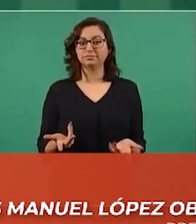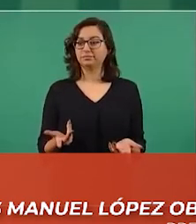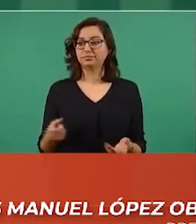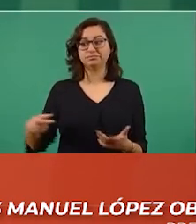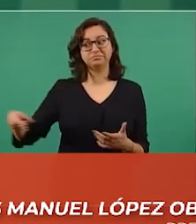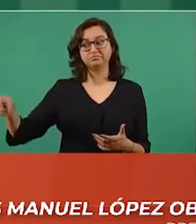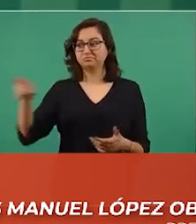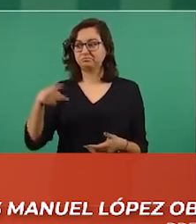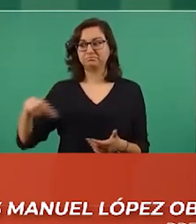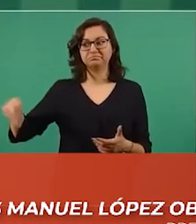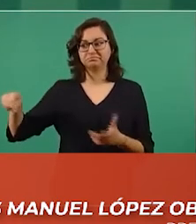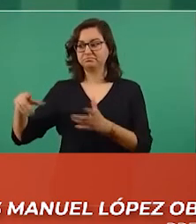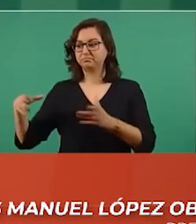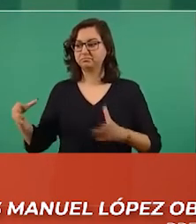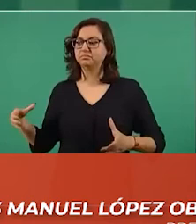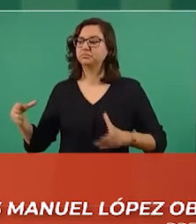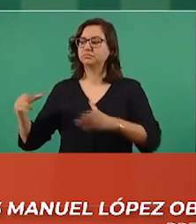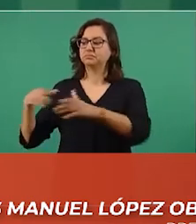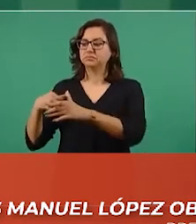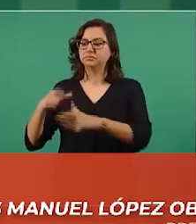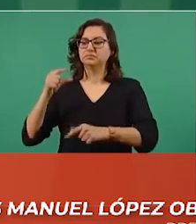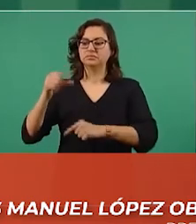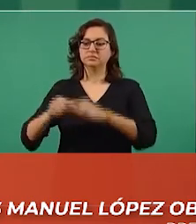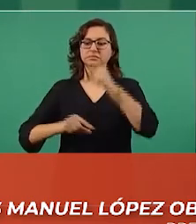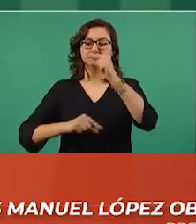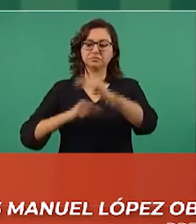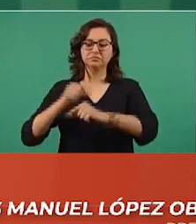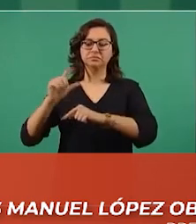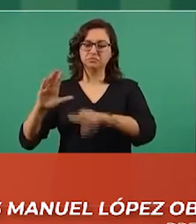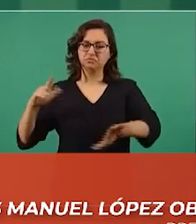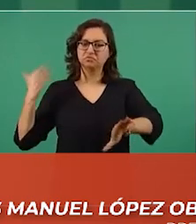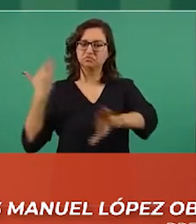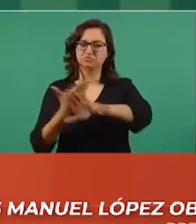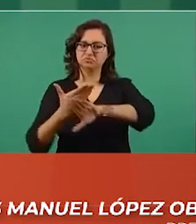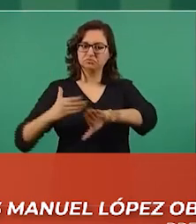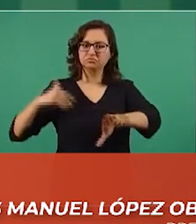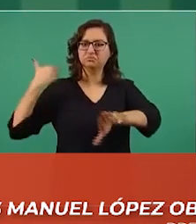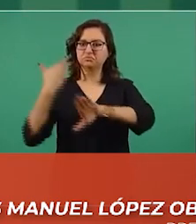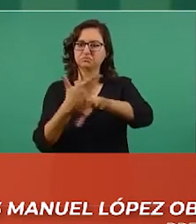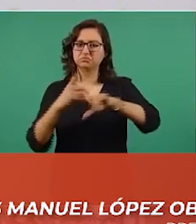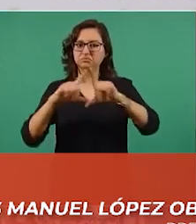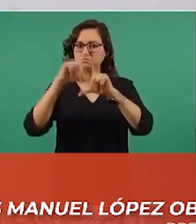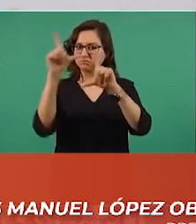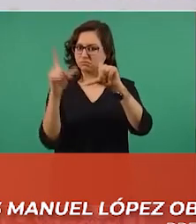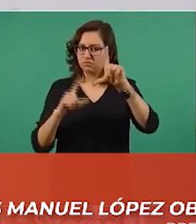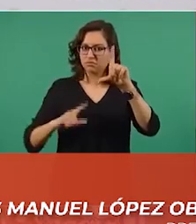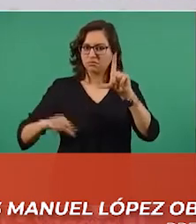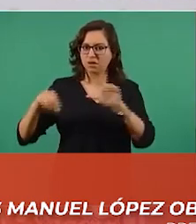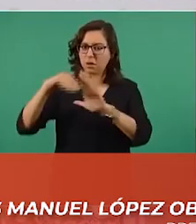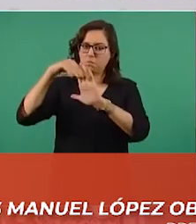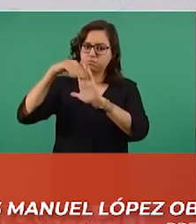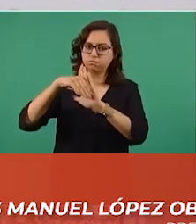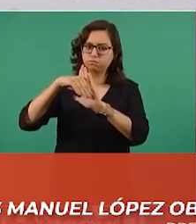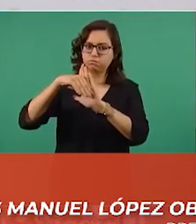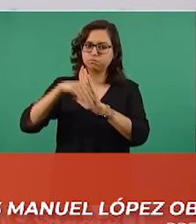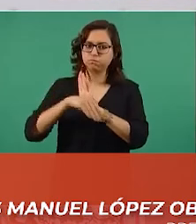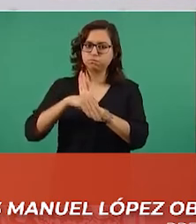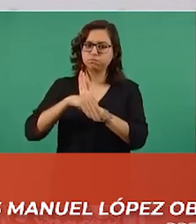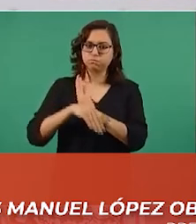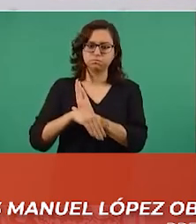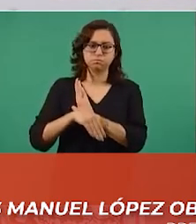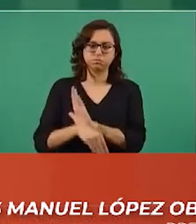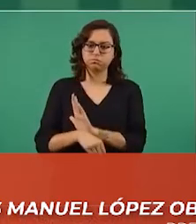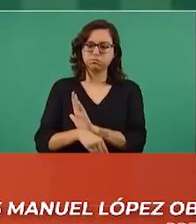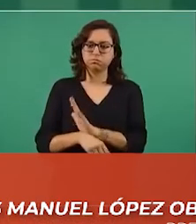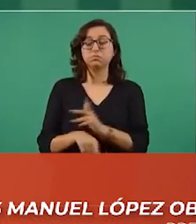llevaron al país a la grave crisis económica, a la crisis de México, por